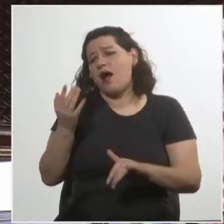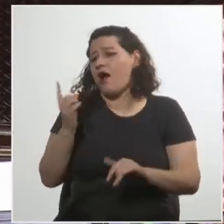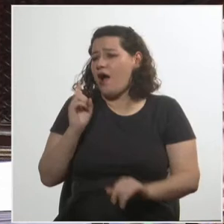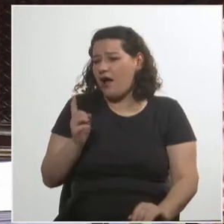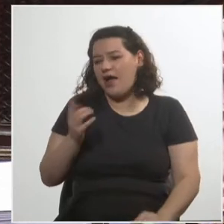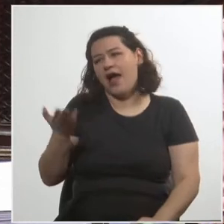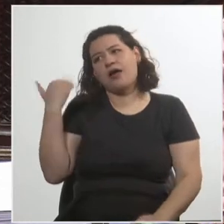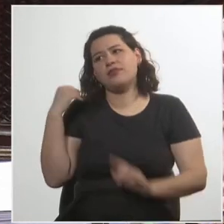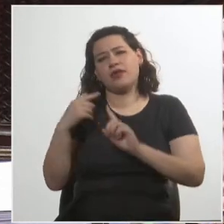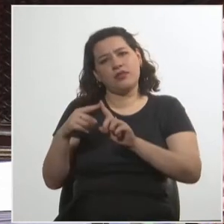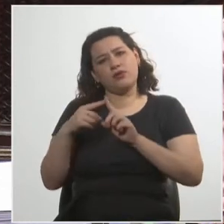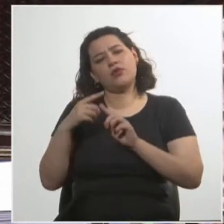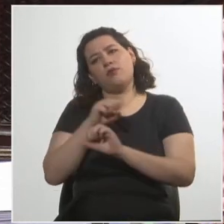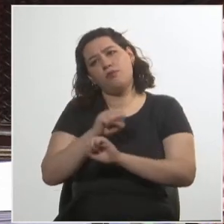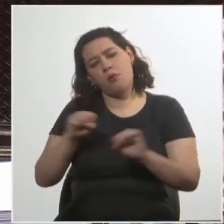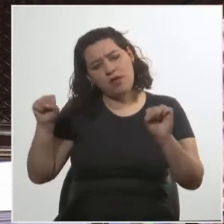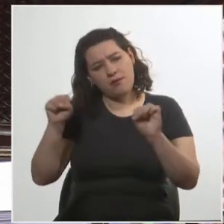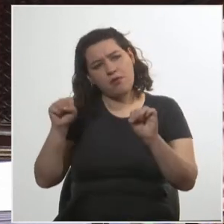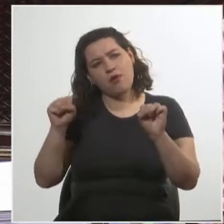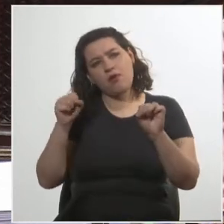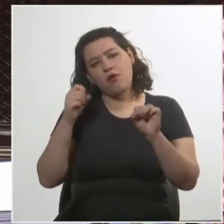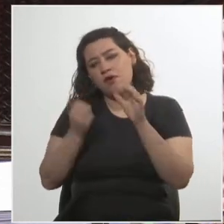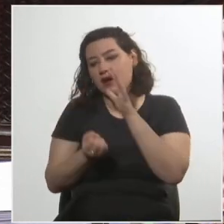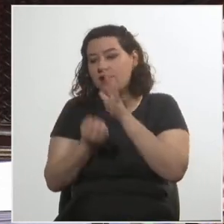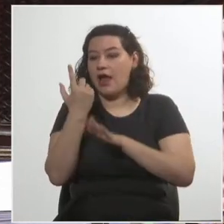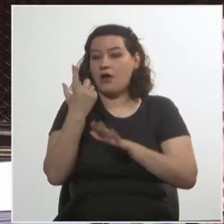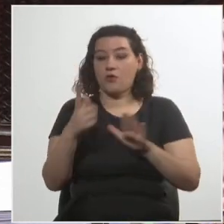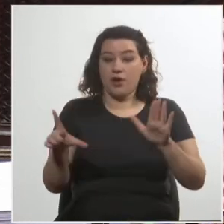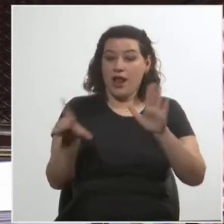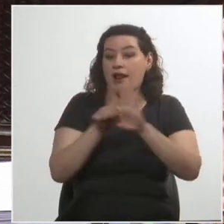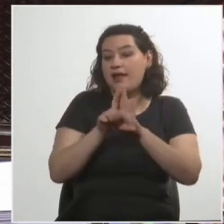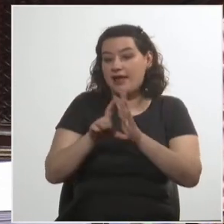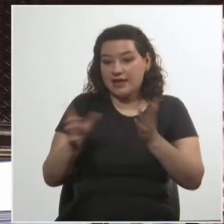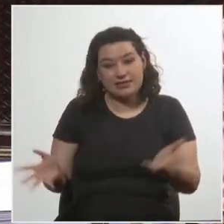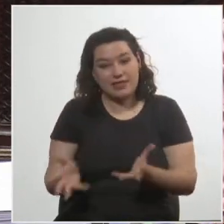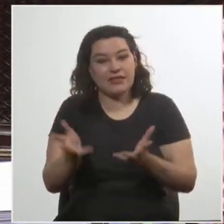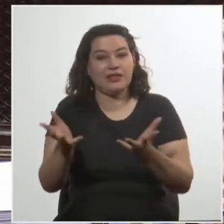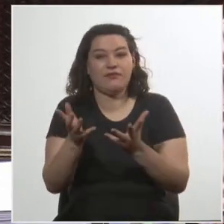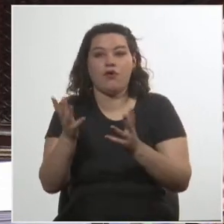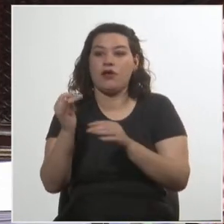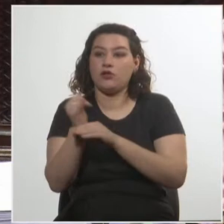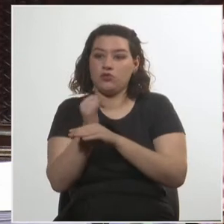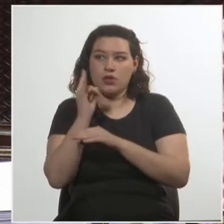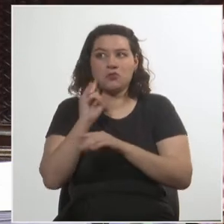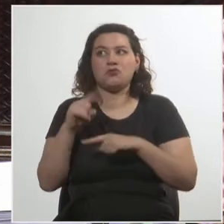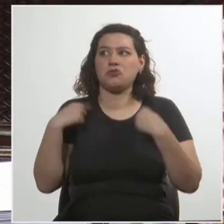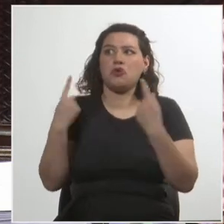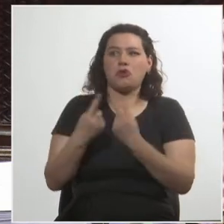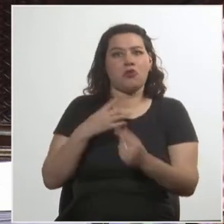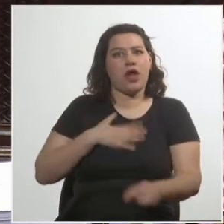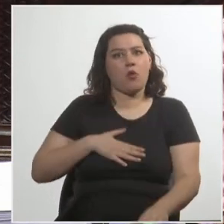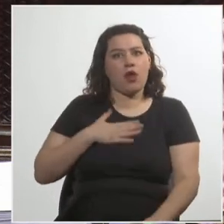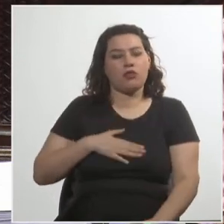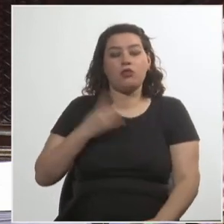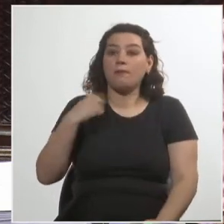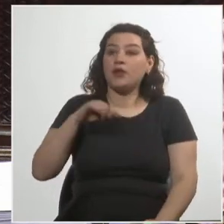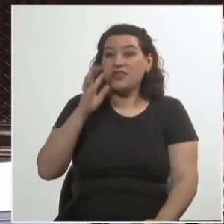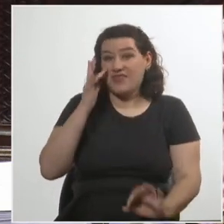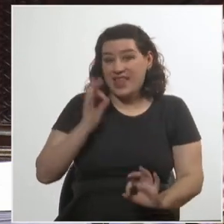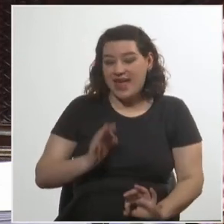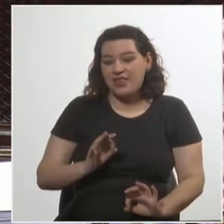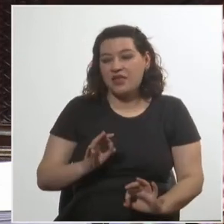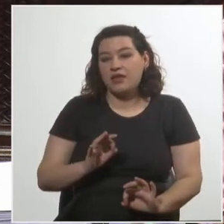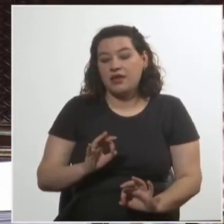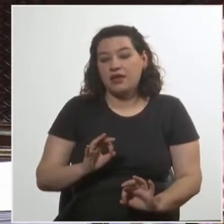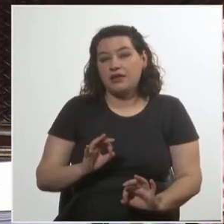alguna oportunidad la posibilidad de tener este una ley de incentivo a la lechería y creo que en eso estamos todos de acuerdo pero me parece que En definitiva